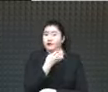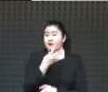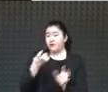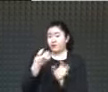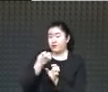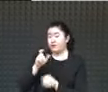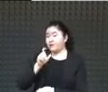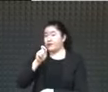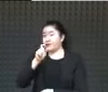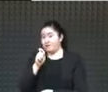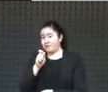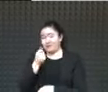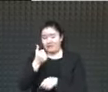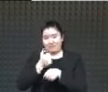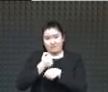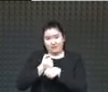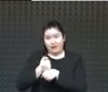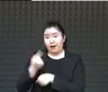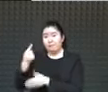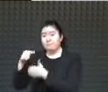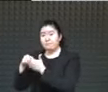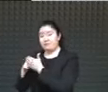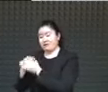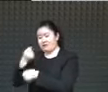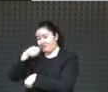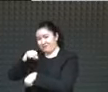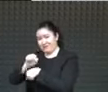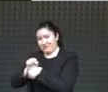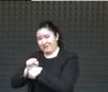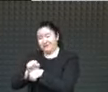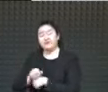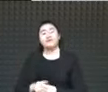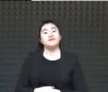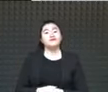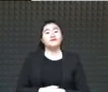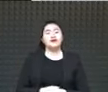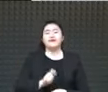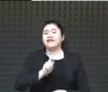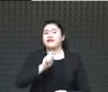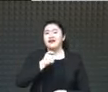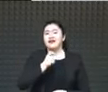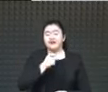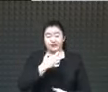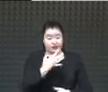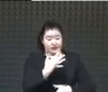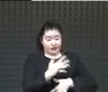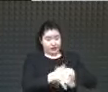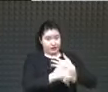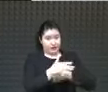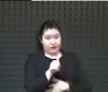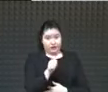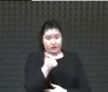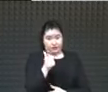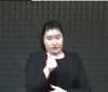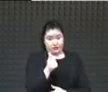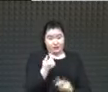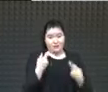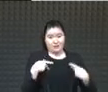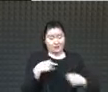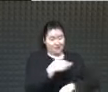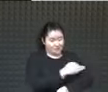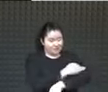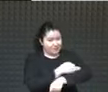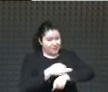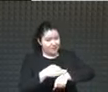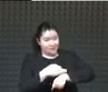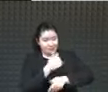secundaria, de tal manera que el 15 de agosto las familias de la Ciudad de México, que son